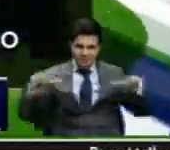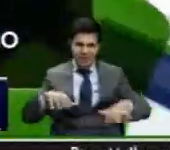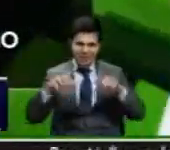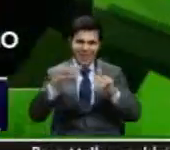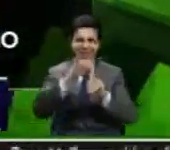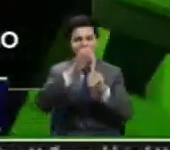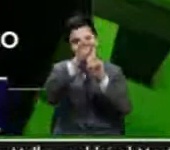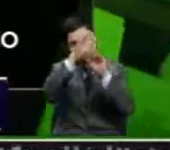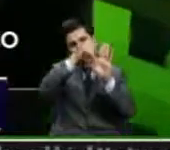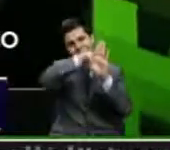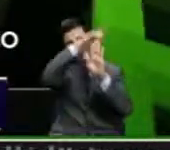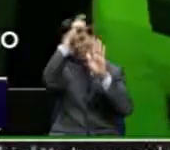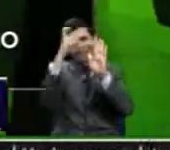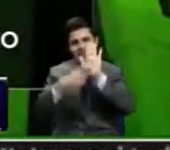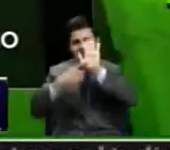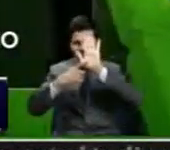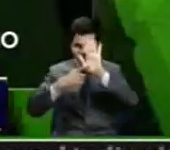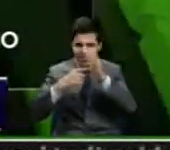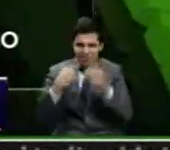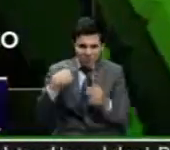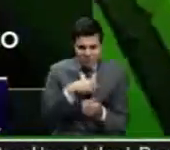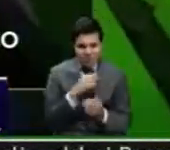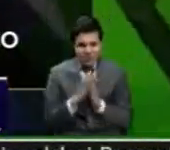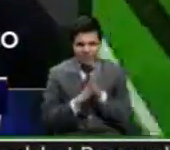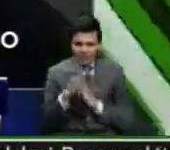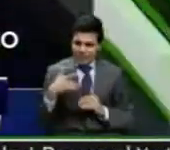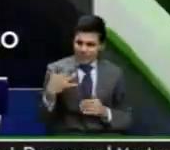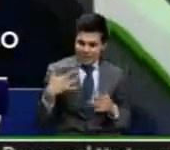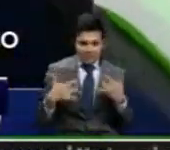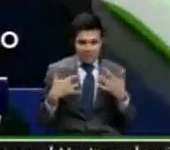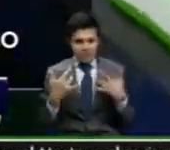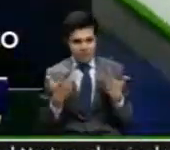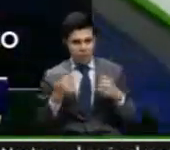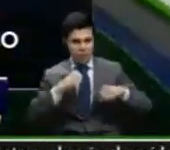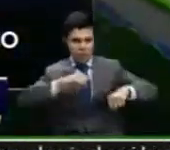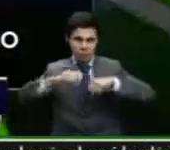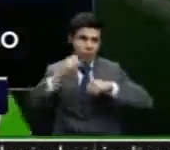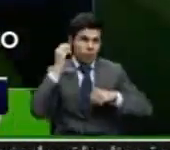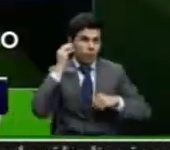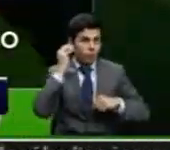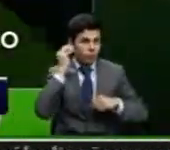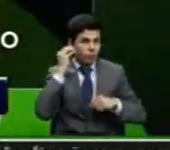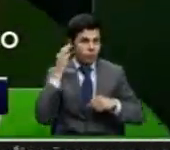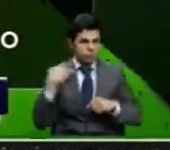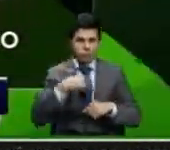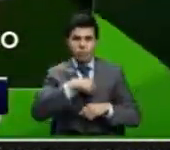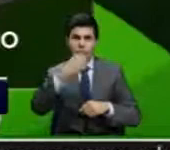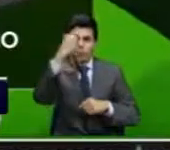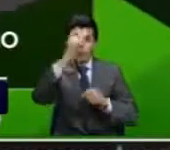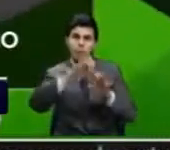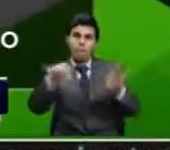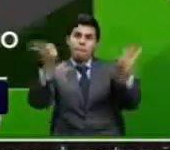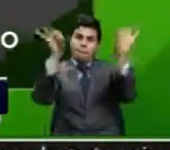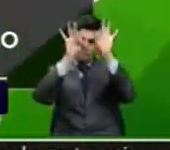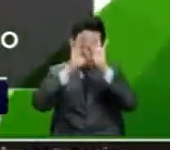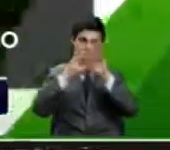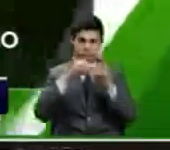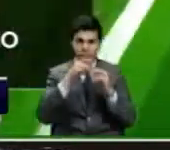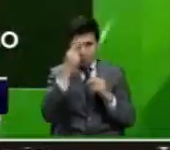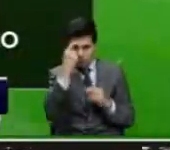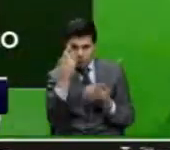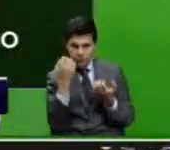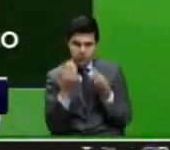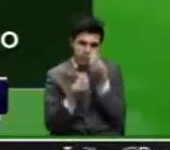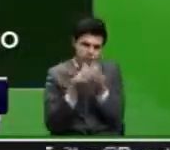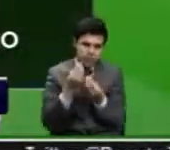por ahí enfrentamos un nivel que estaba motivado con la victoria que han tirado contra Millonarios, y bueno, pudimos hacer las cosas bien ayer. Por ahí estábamos bien